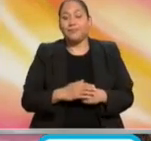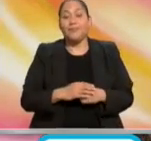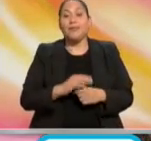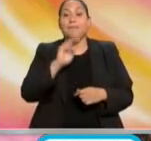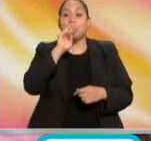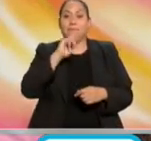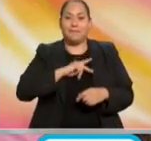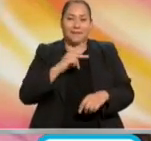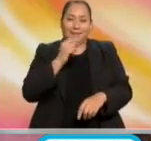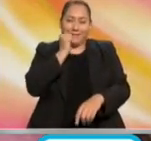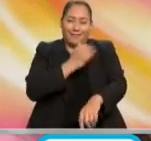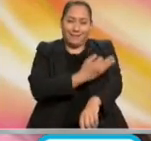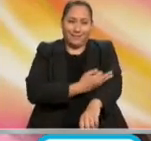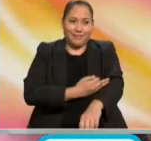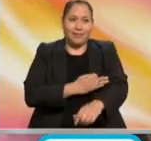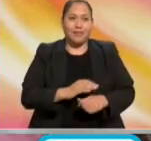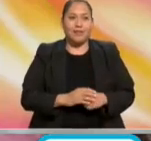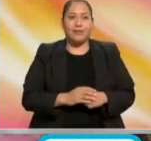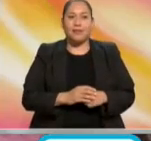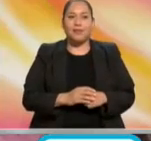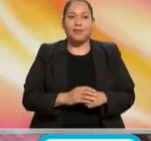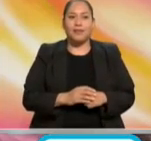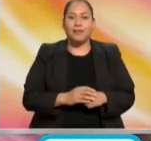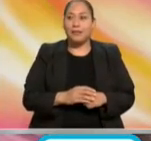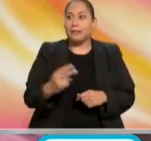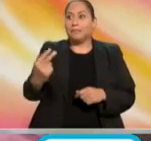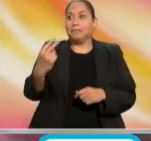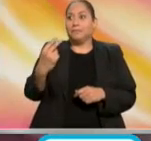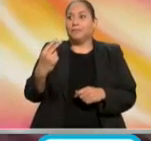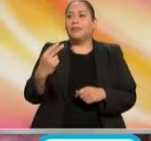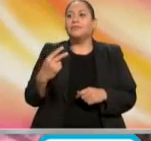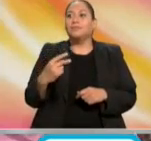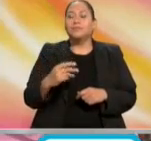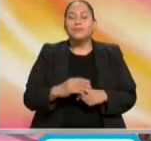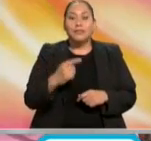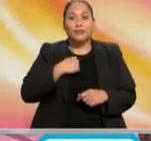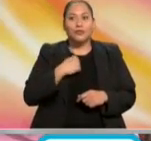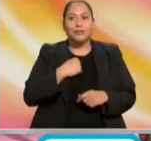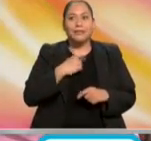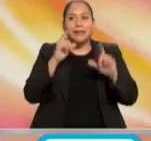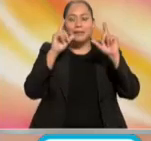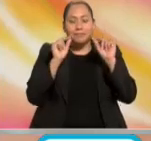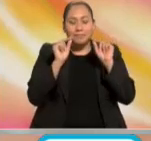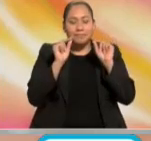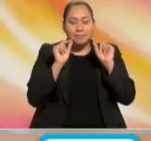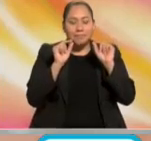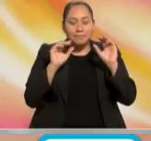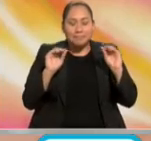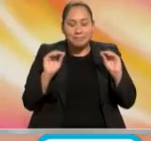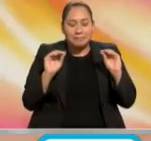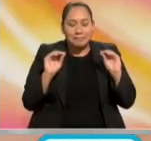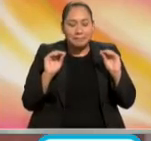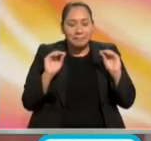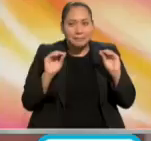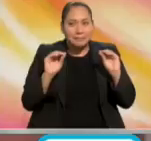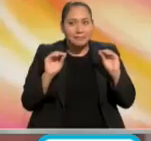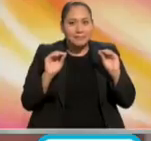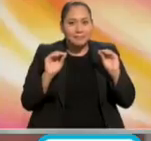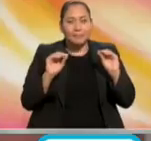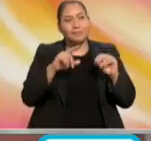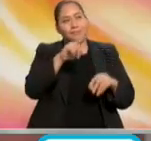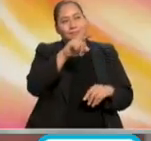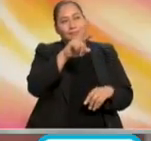me veía, Ahí viene. cerraba los ojos. Sí, pensabas que sí, Ver. no No los decía iba a nada, ver. pero... Y este cerrón de ¿Qué